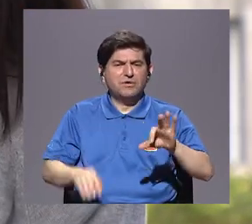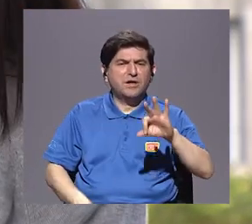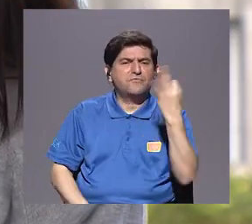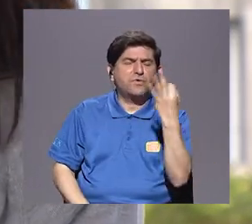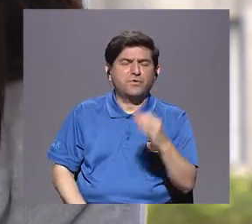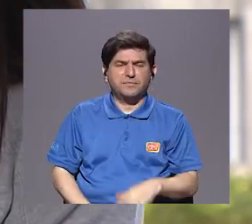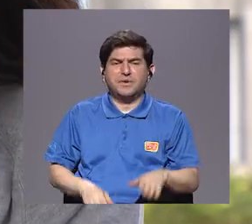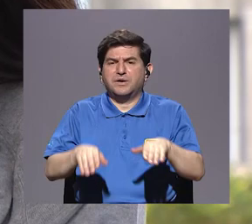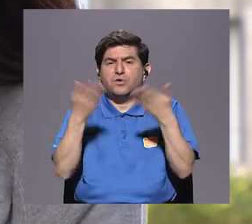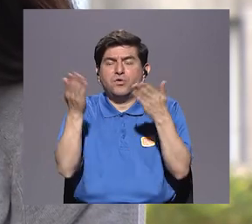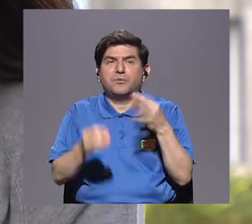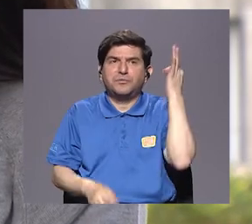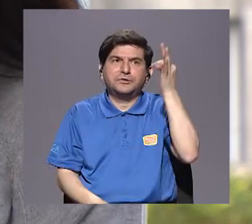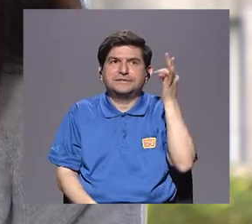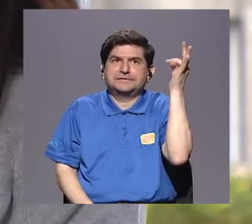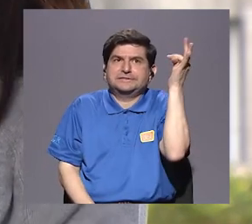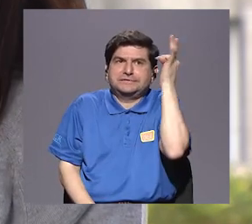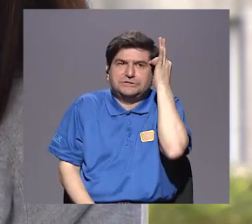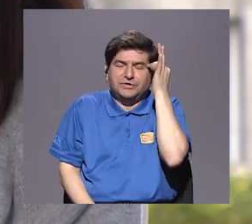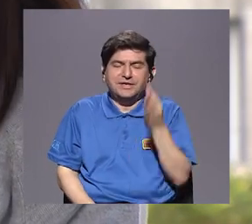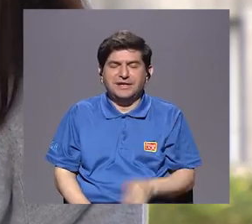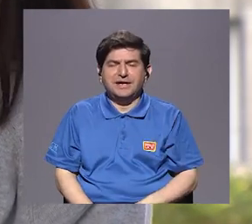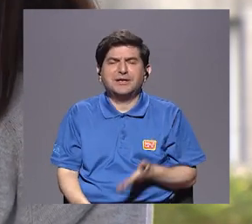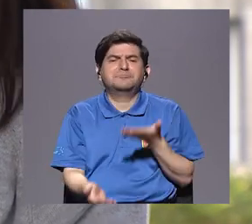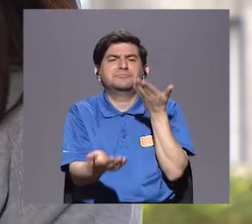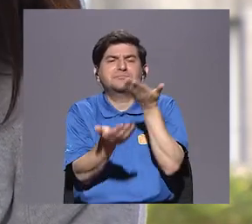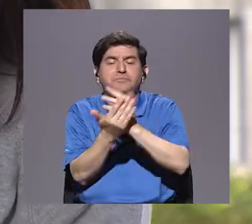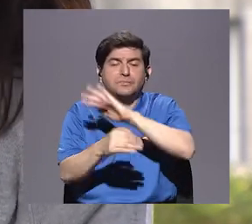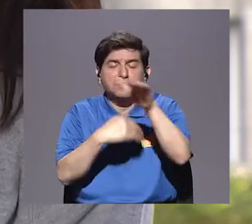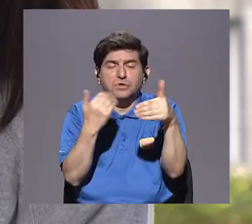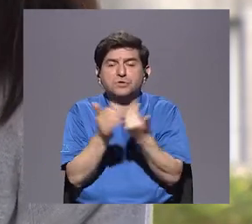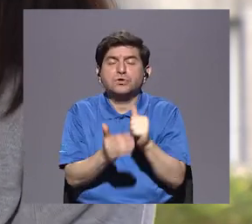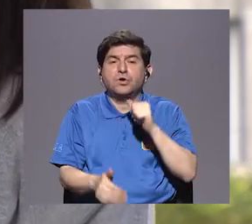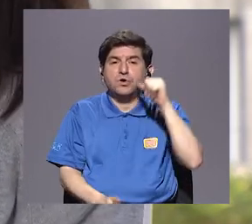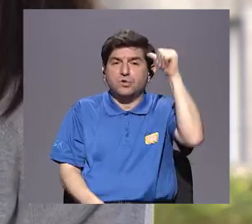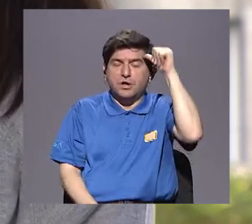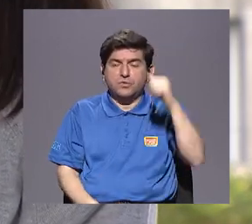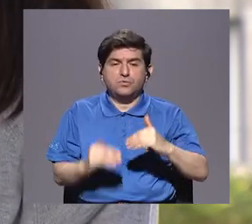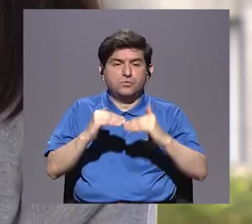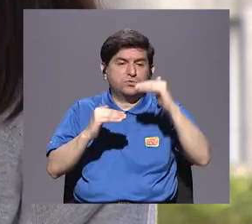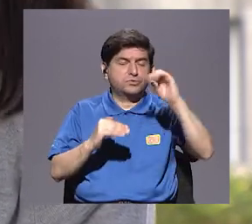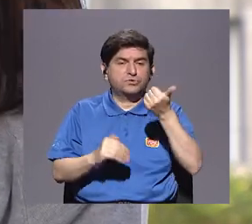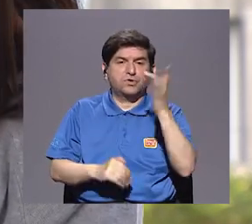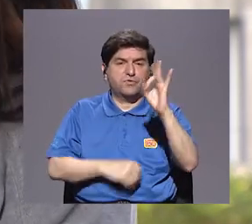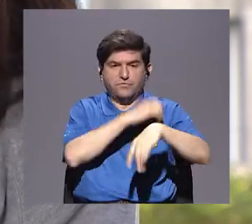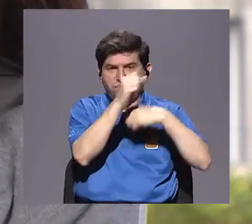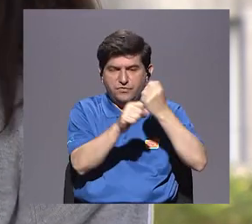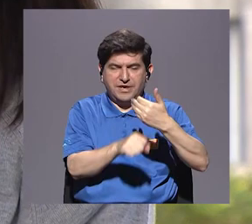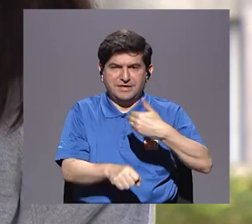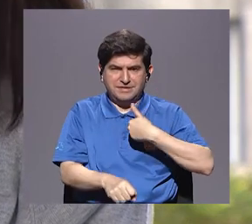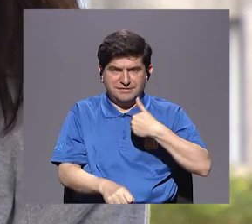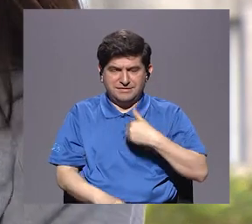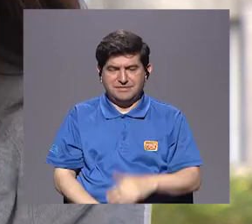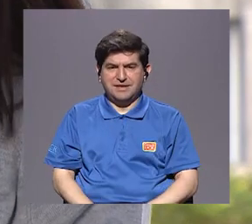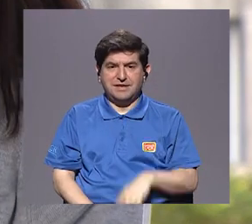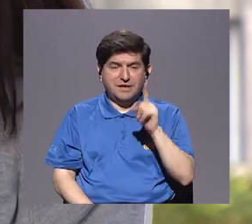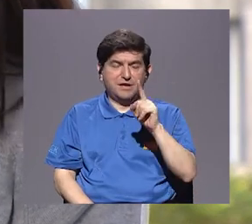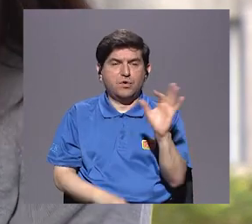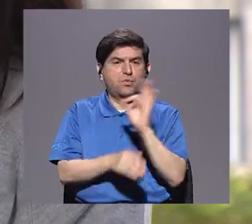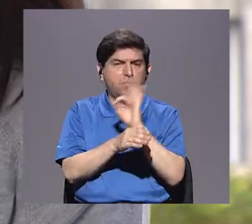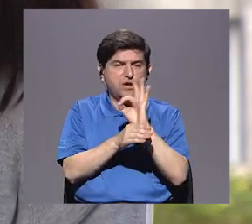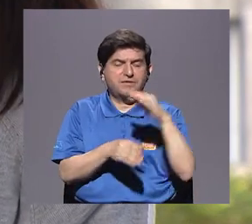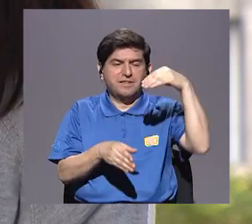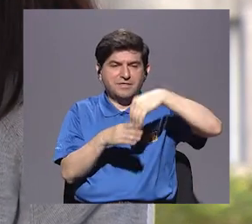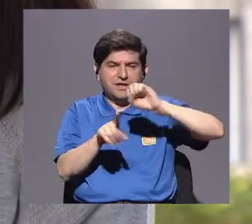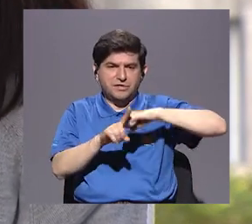forma lo habla. Pues teóricamente lo que se propone es que todo adulto mayor de 18 años tiene una tarea, una función